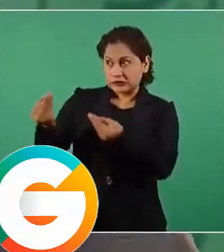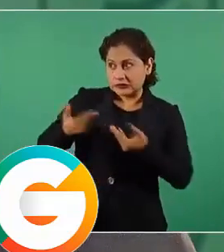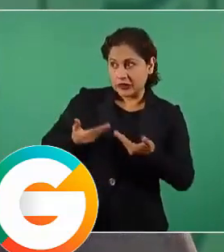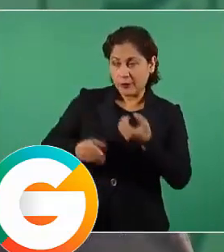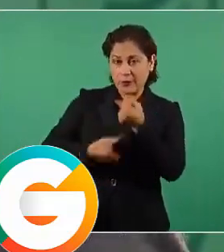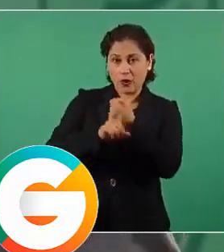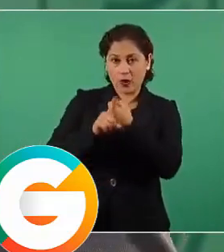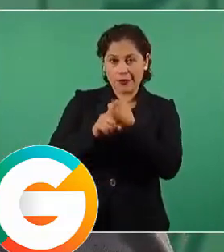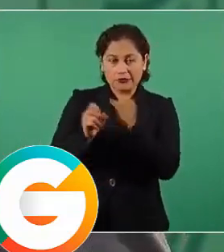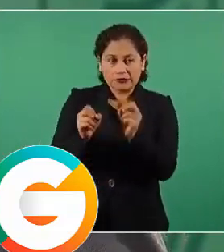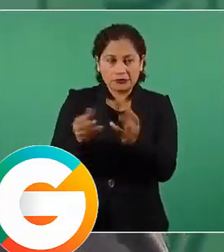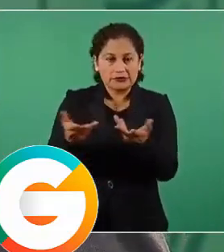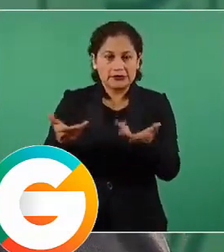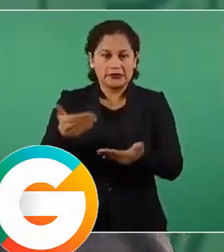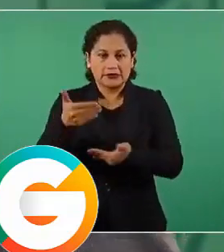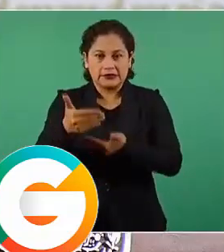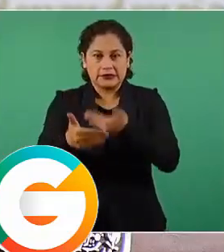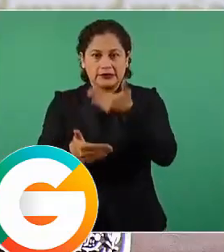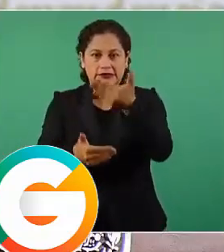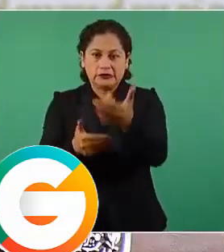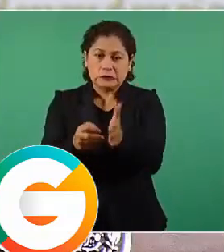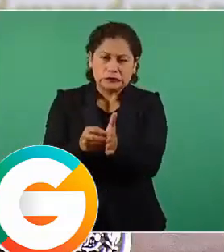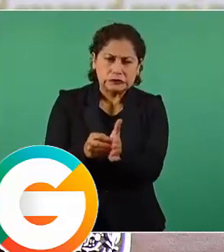y vamos poco a poco avanzando.